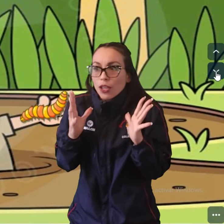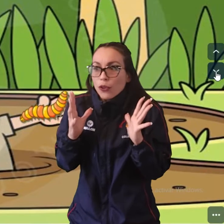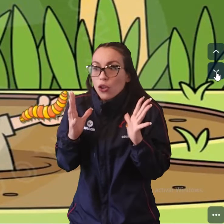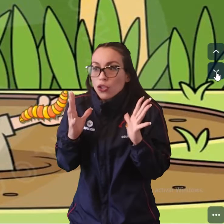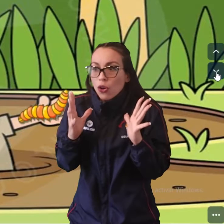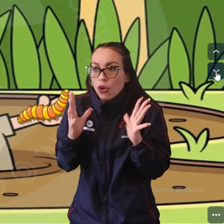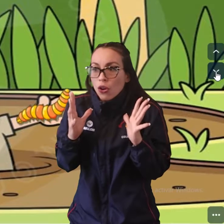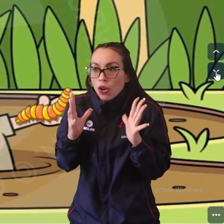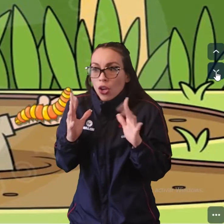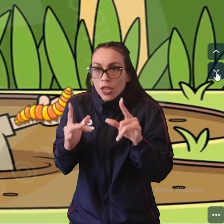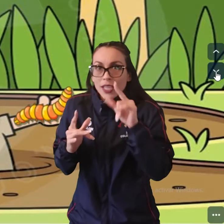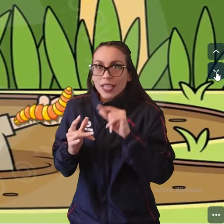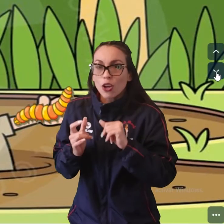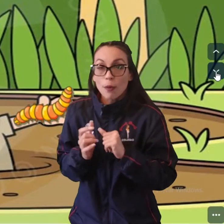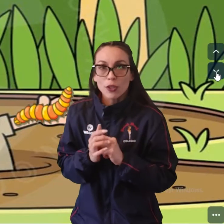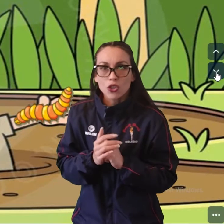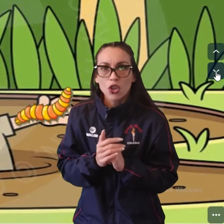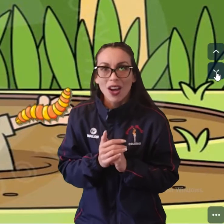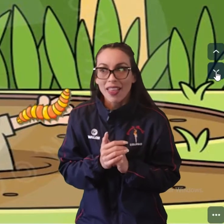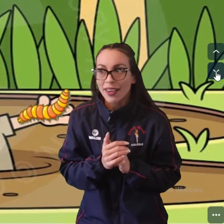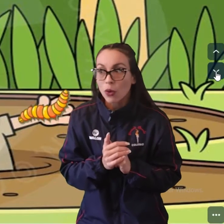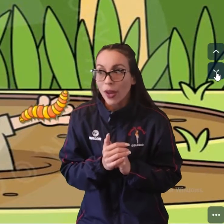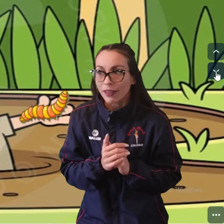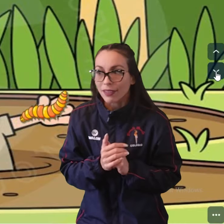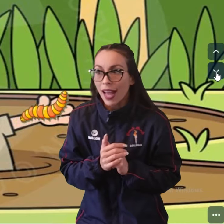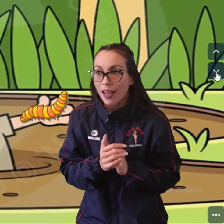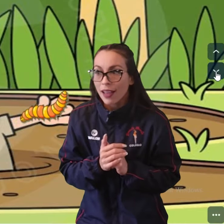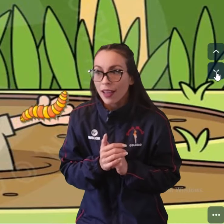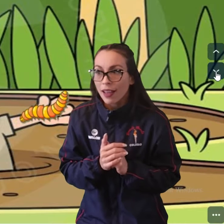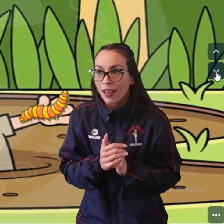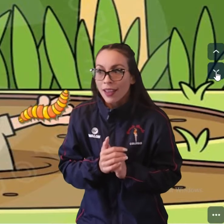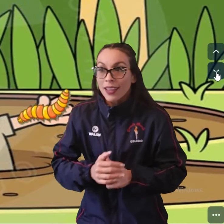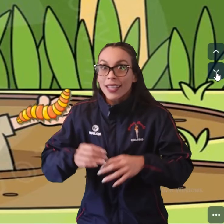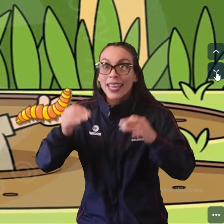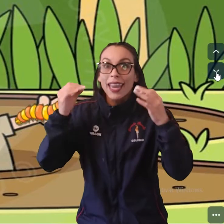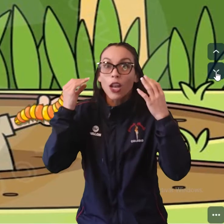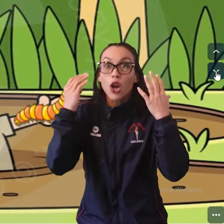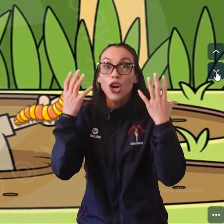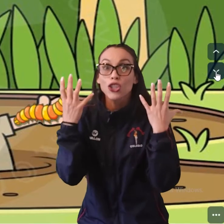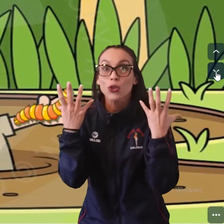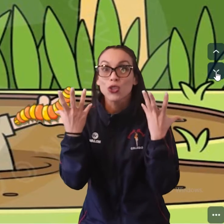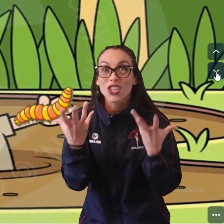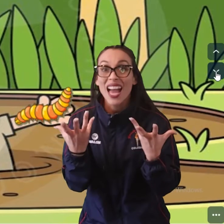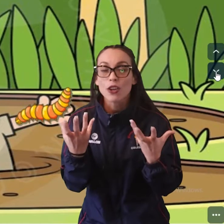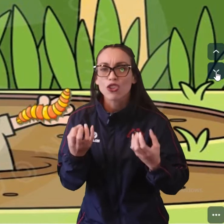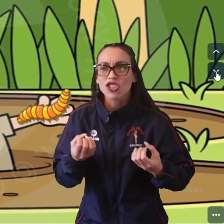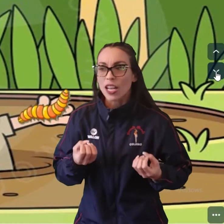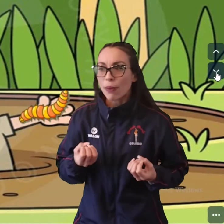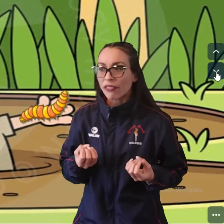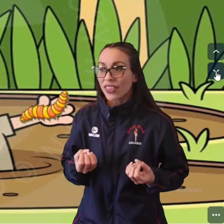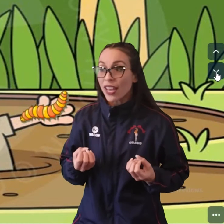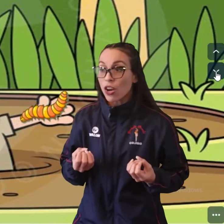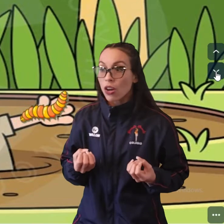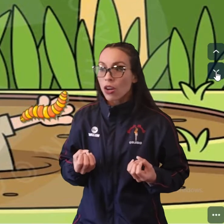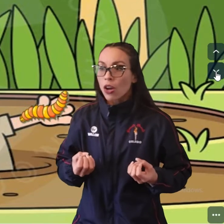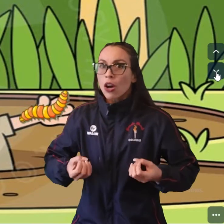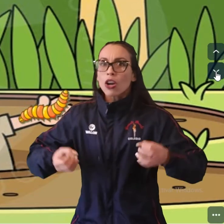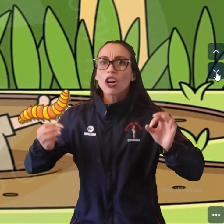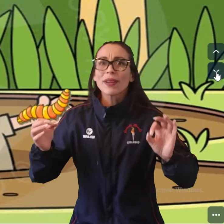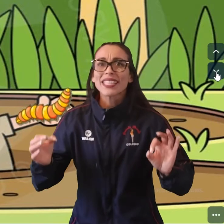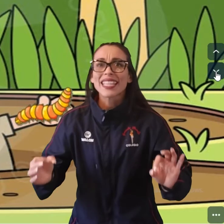muy nervioso y se comenzó a dar cuenta que los gusanos del